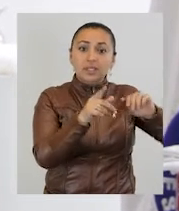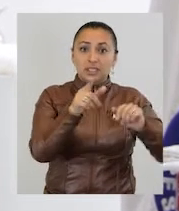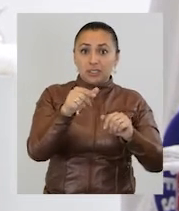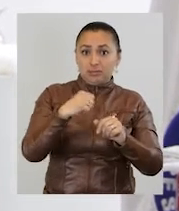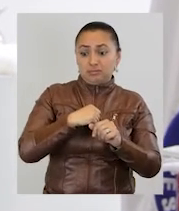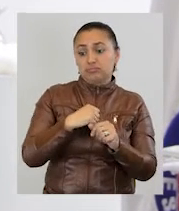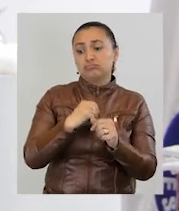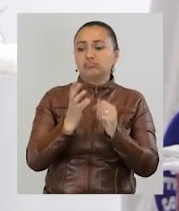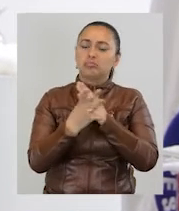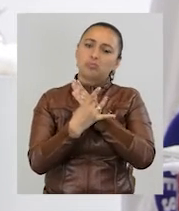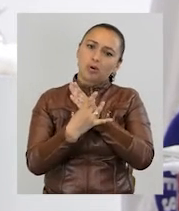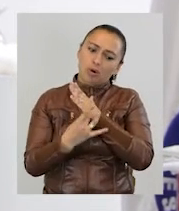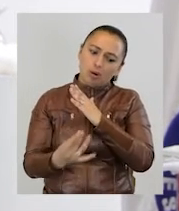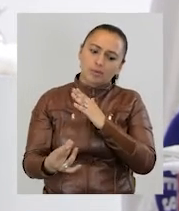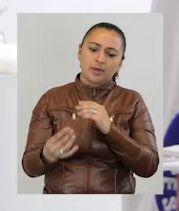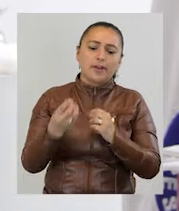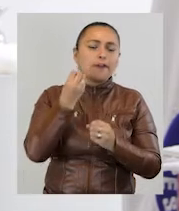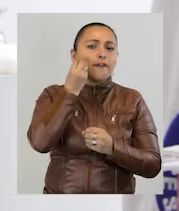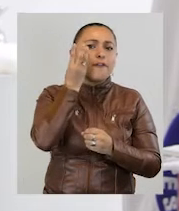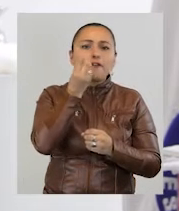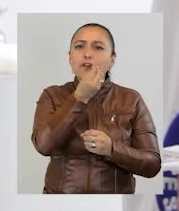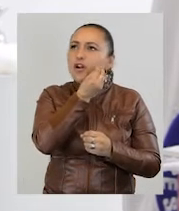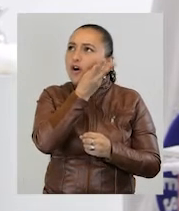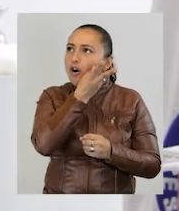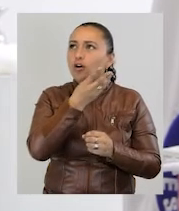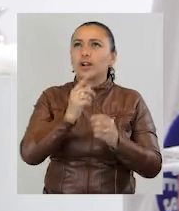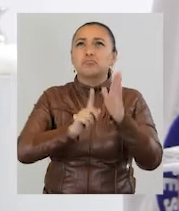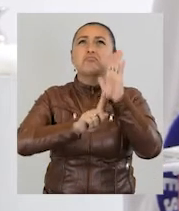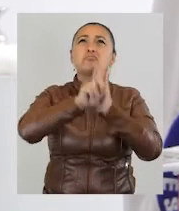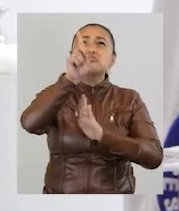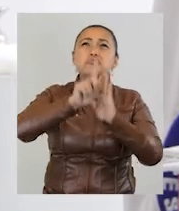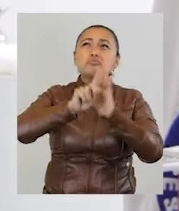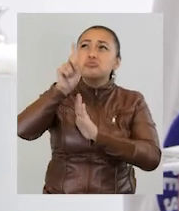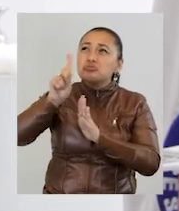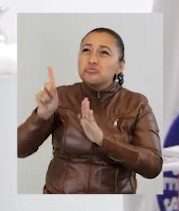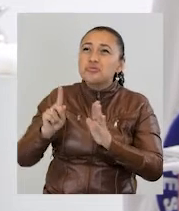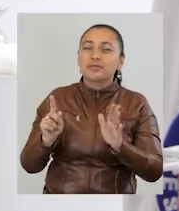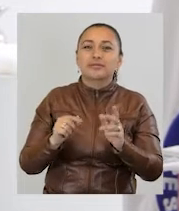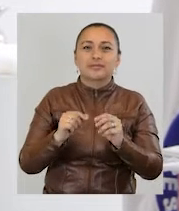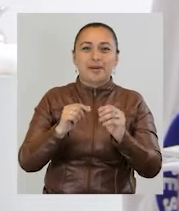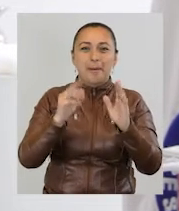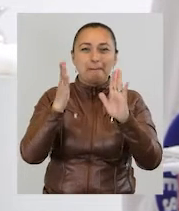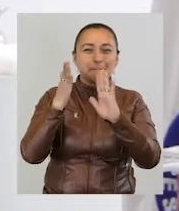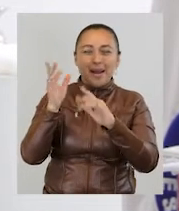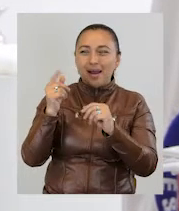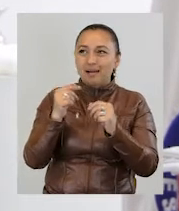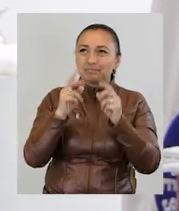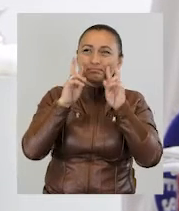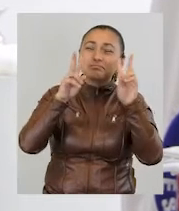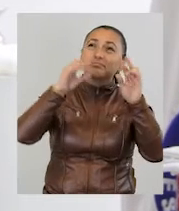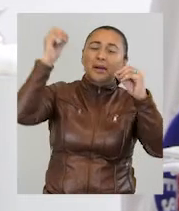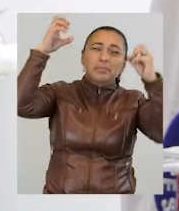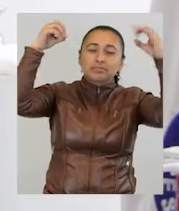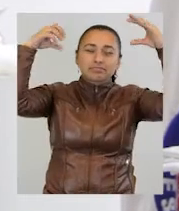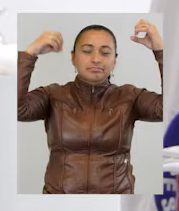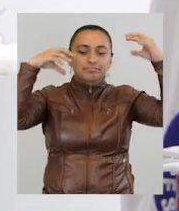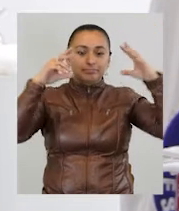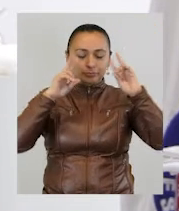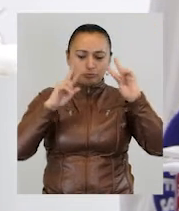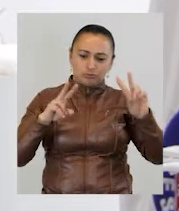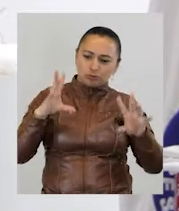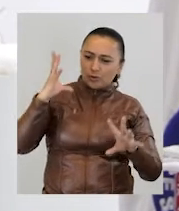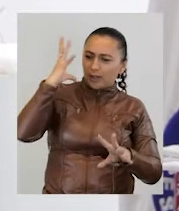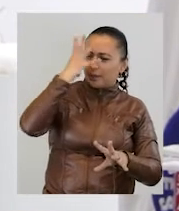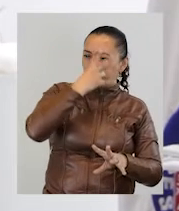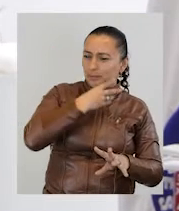su pobreza, han dispuesto flores, cohetes, cortinas, flores y luz